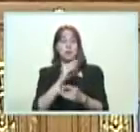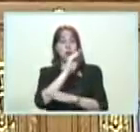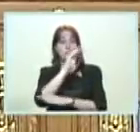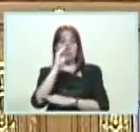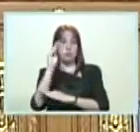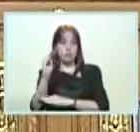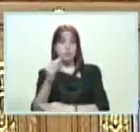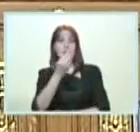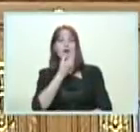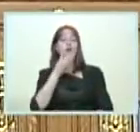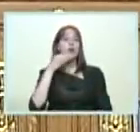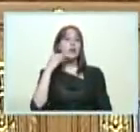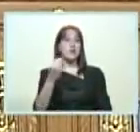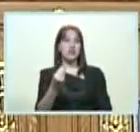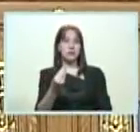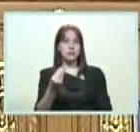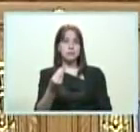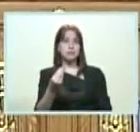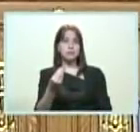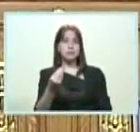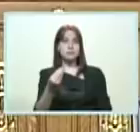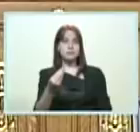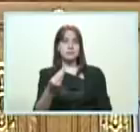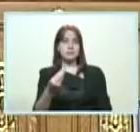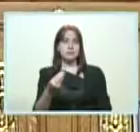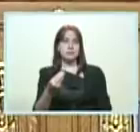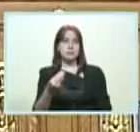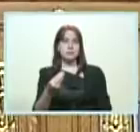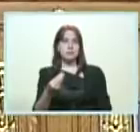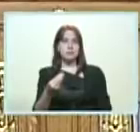proteger la juventud de manera